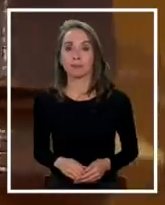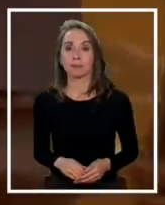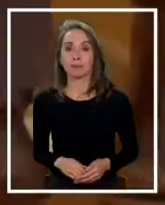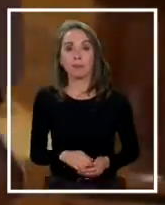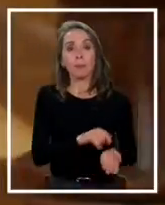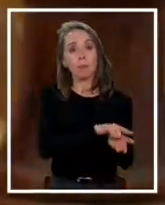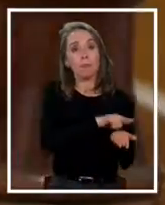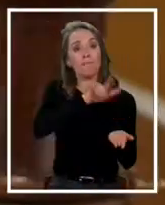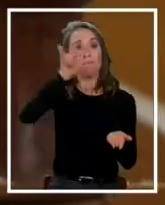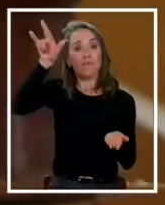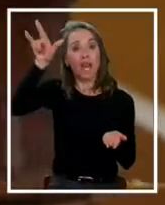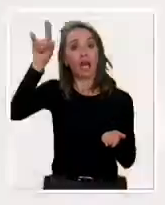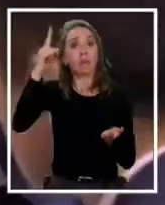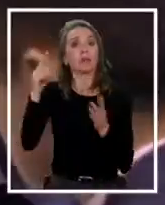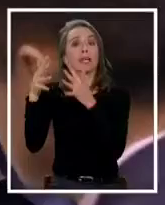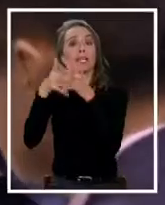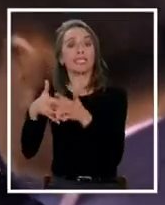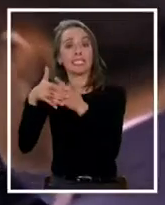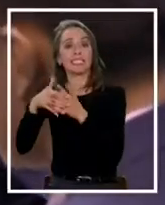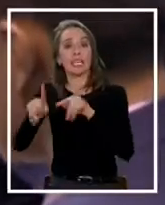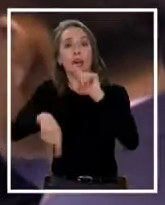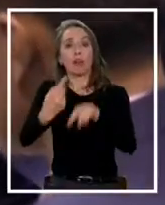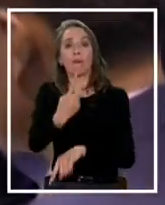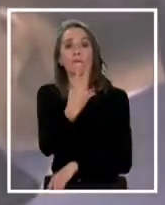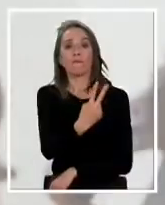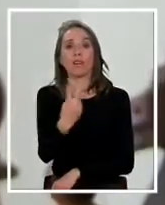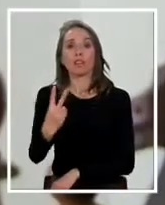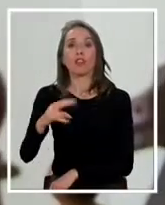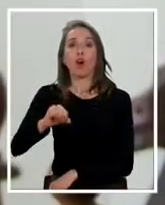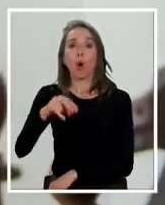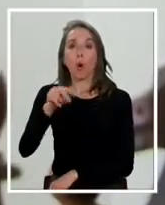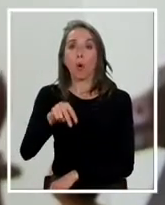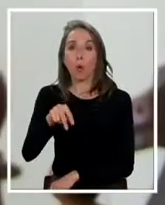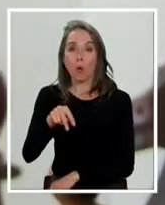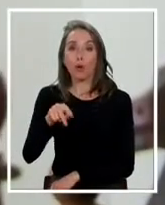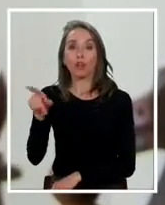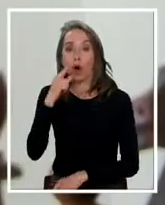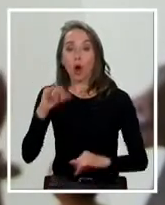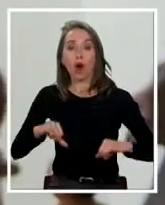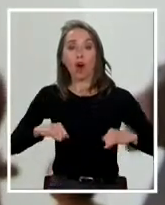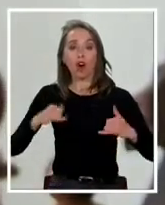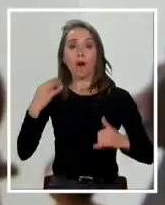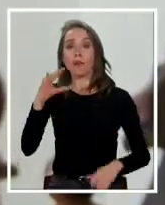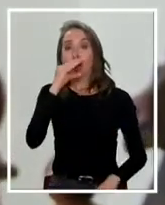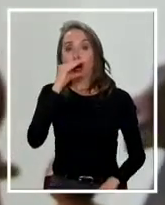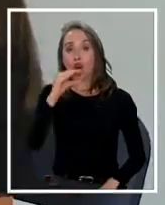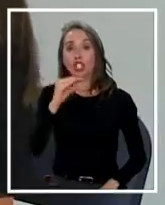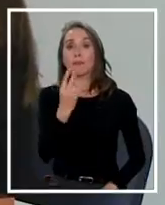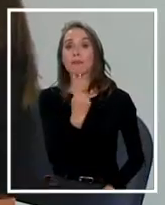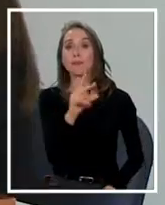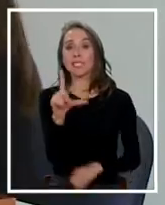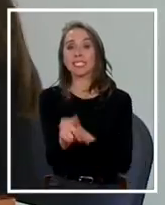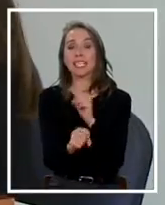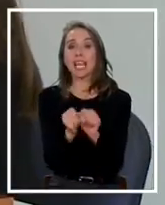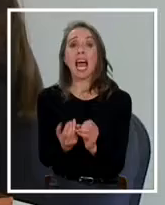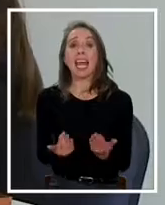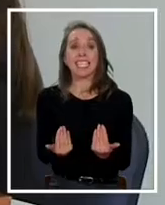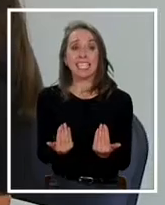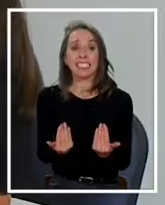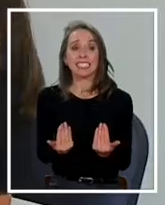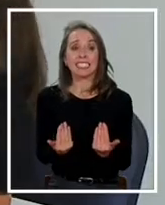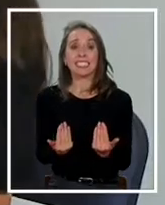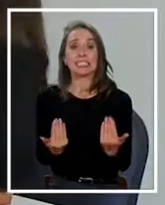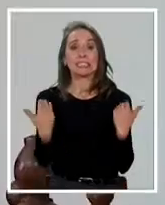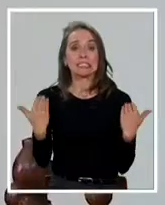Un viaje que comienza en Estados Unidos el próximo 22 de junio. El joven penquista de 27 años necesita